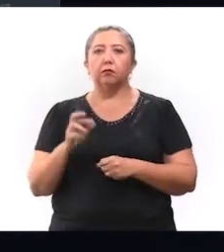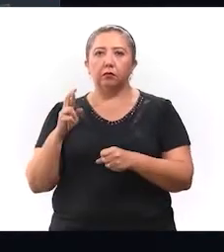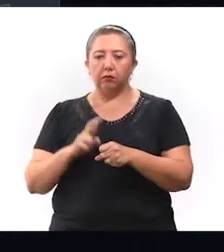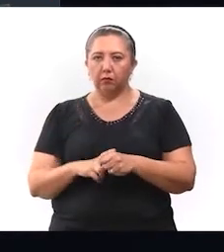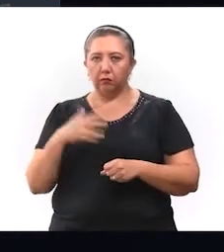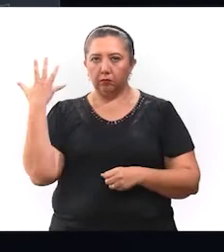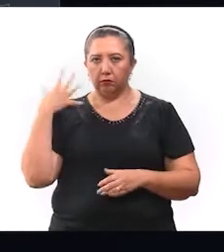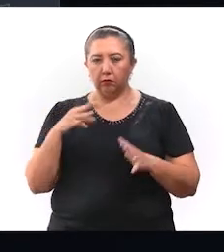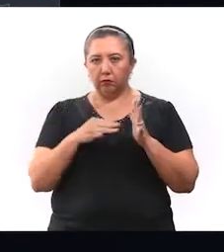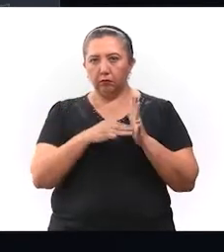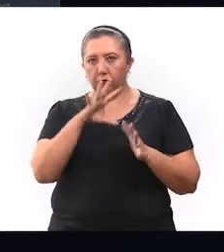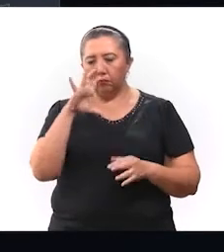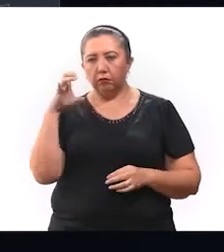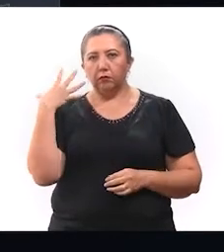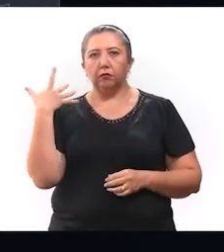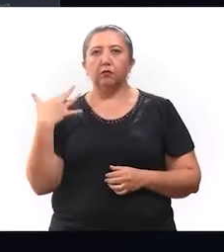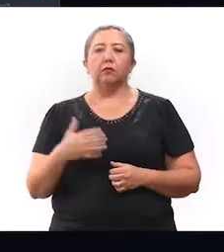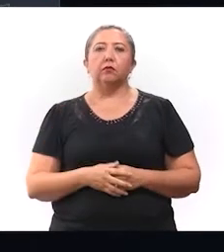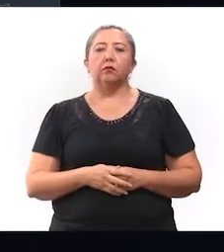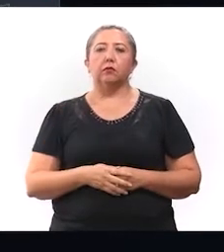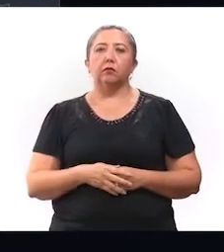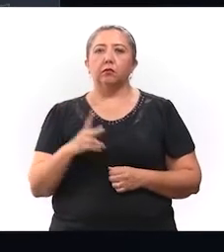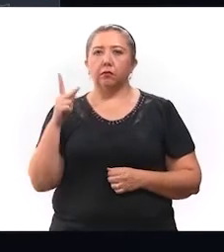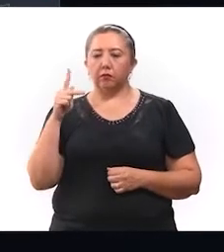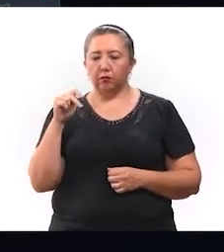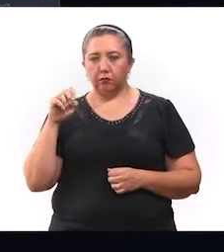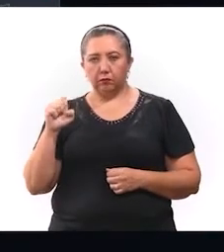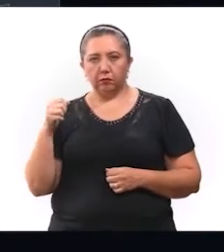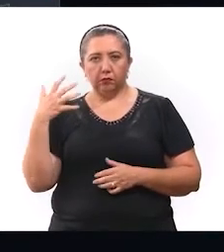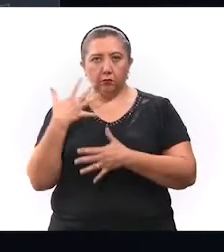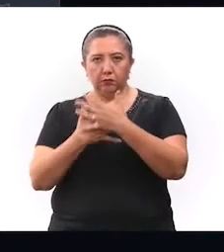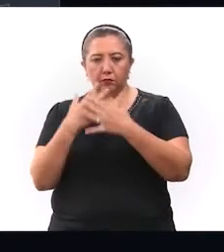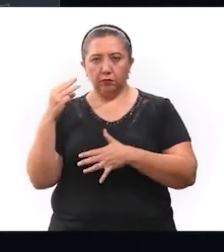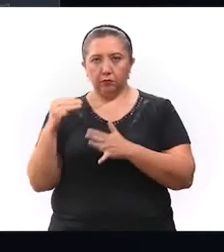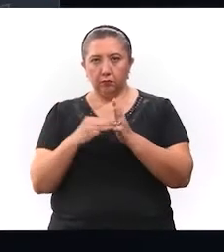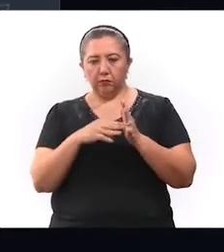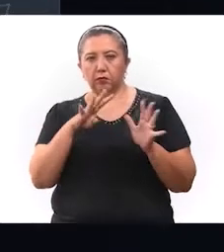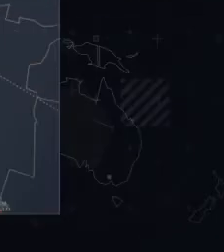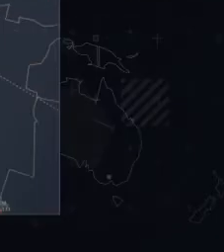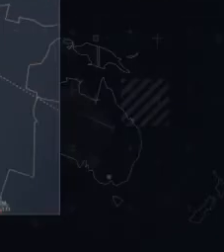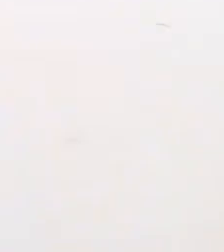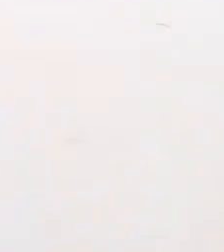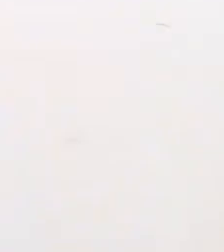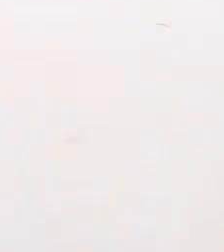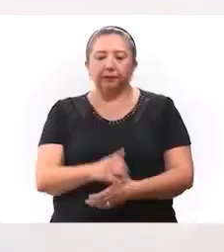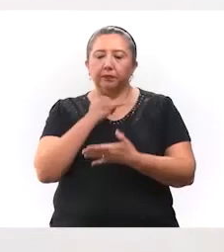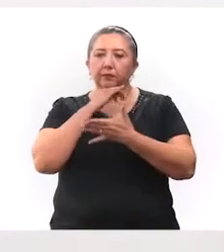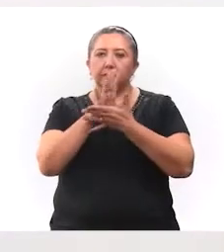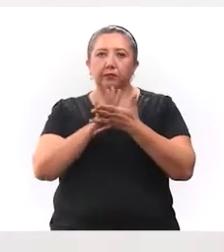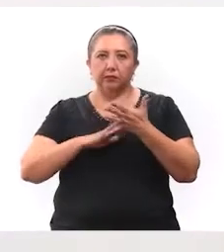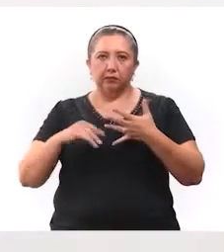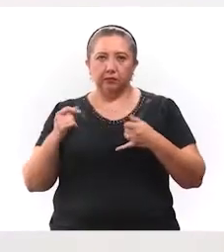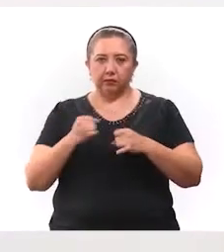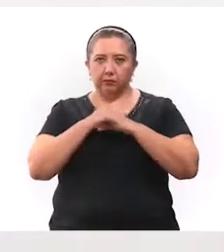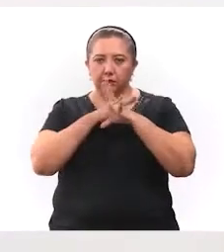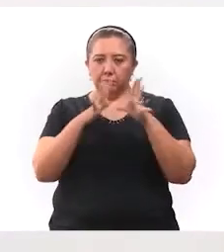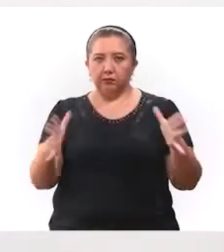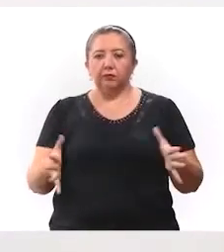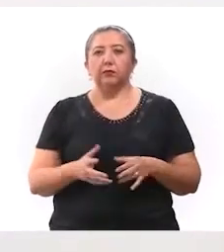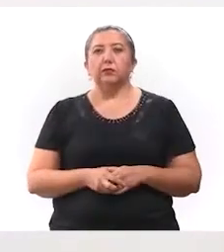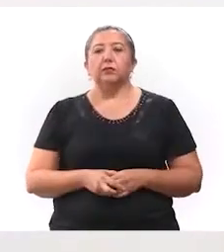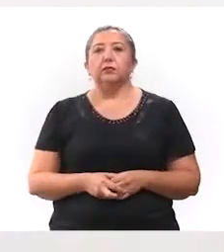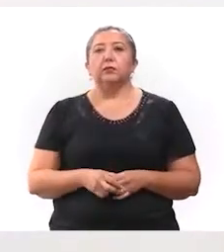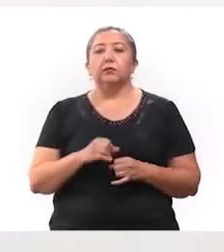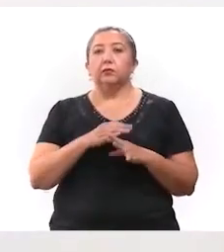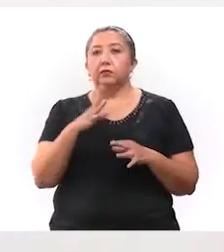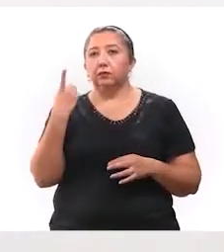sur 10.550, en la zona poniente 15.925. Lamentablemente, en este parte